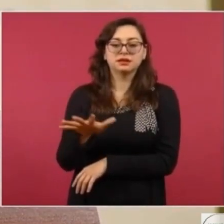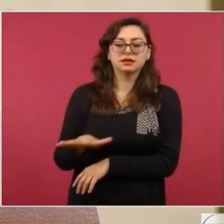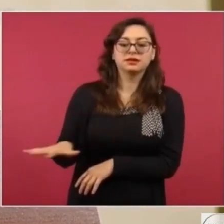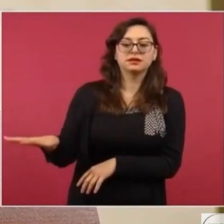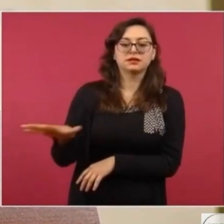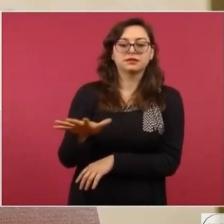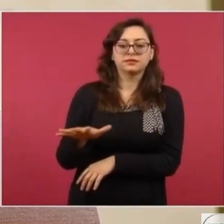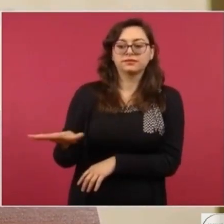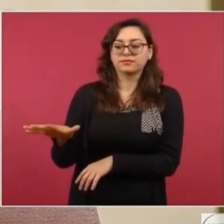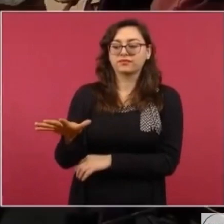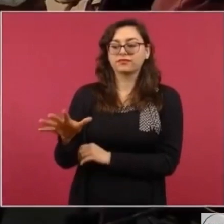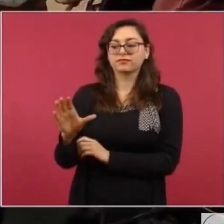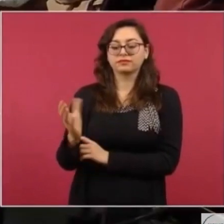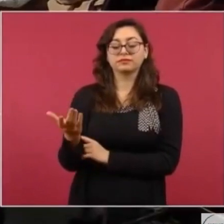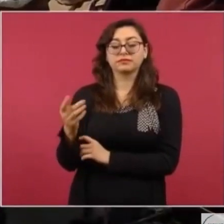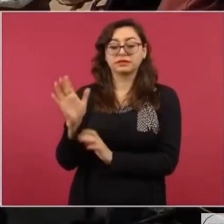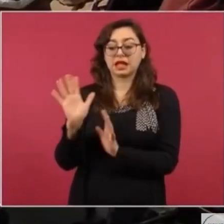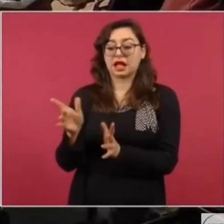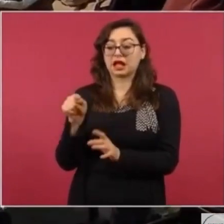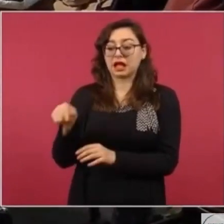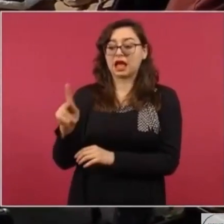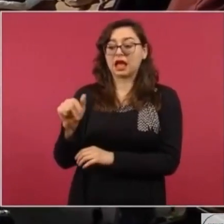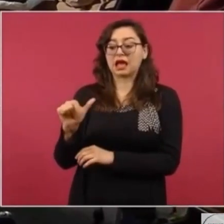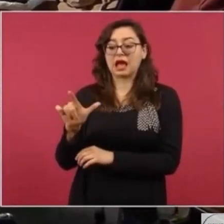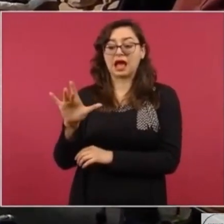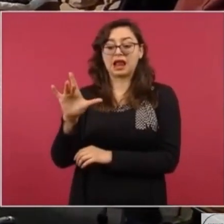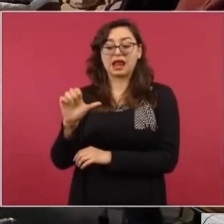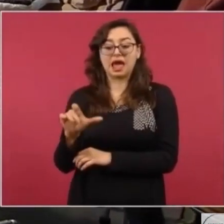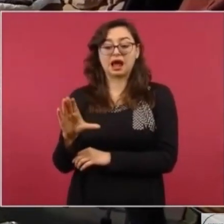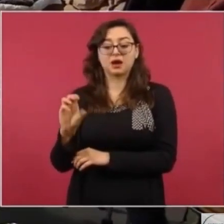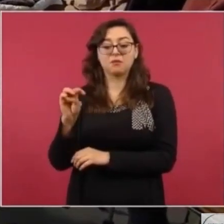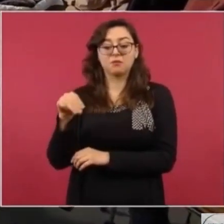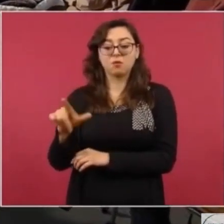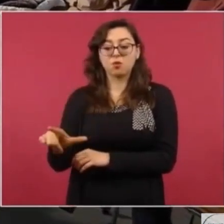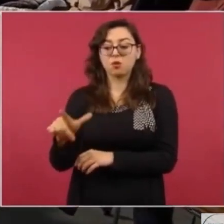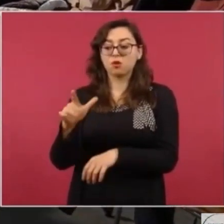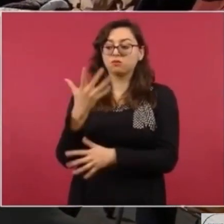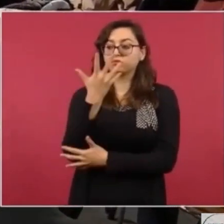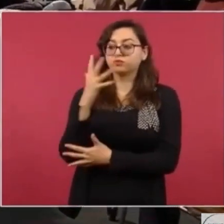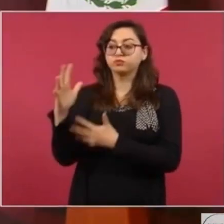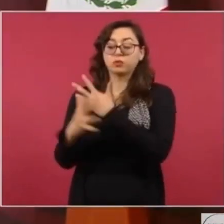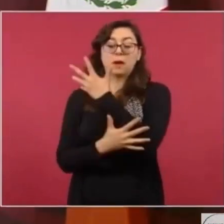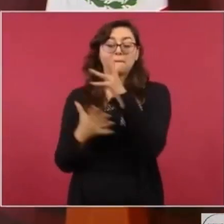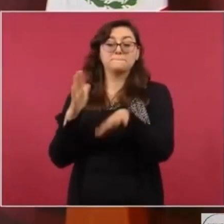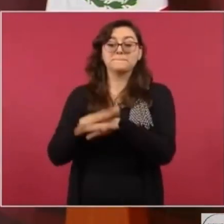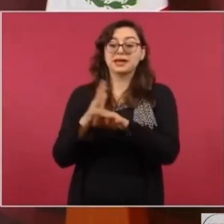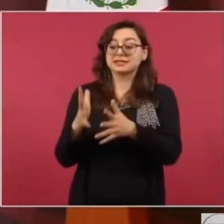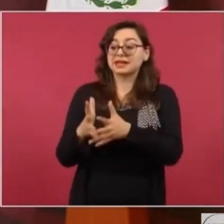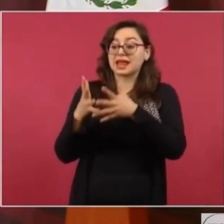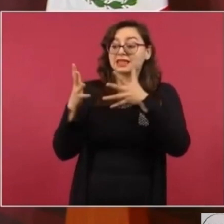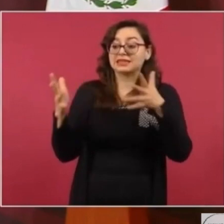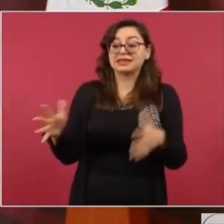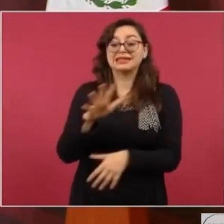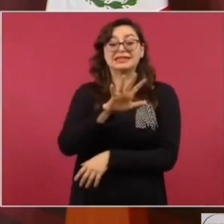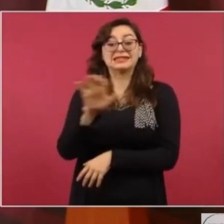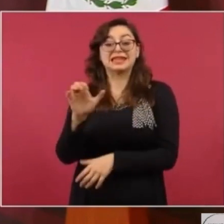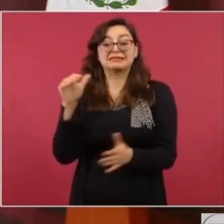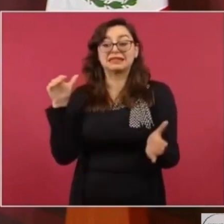la reserva de Calakmul, que se va a ampliar con más de 500,000 hectáreas y va a ser la segunda reserva